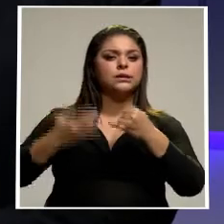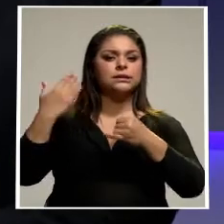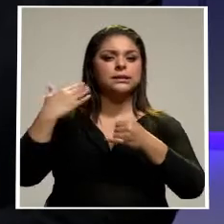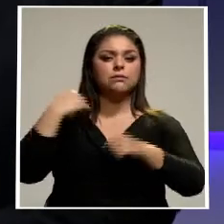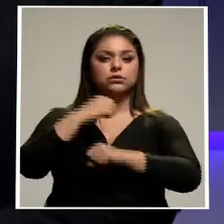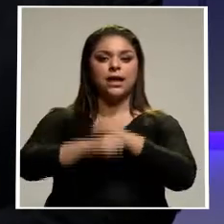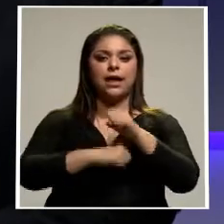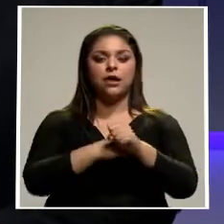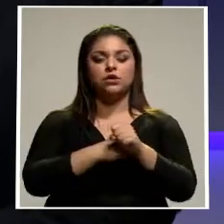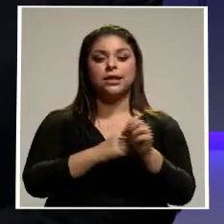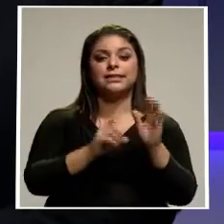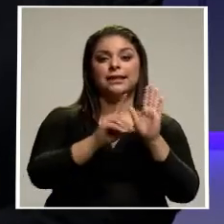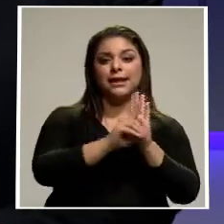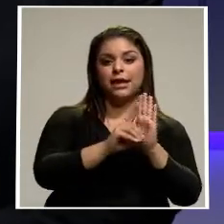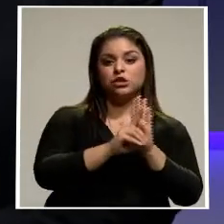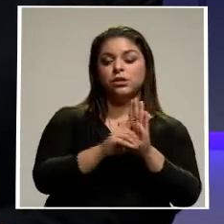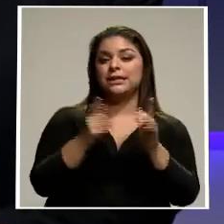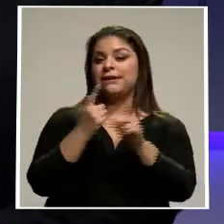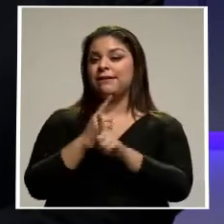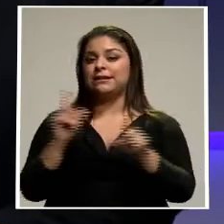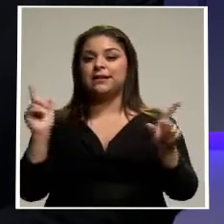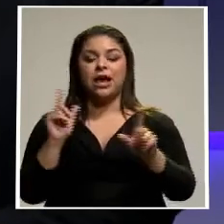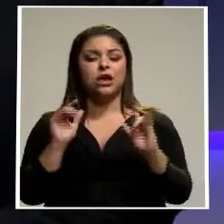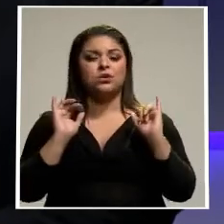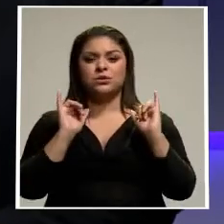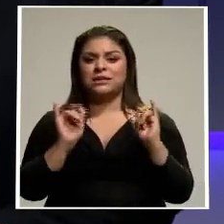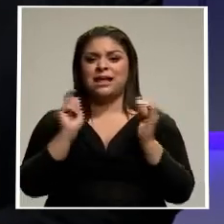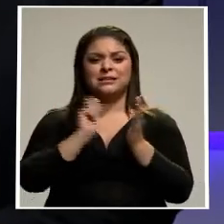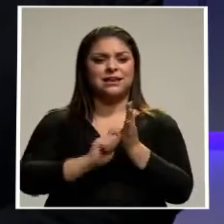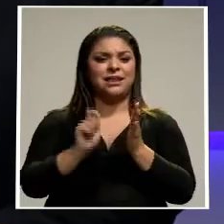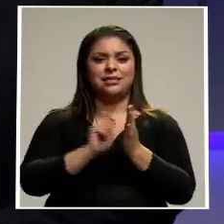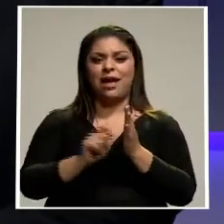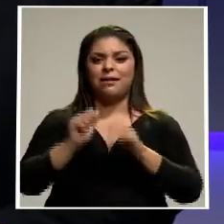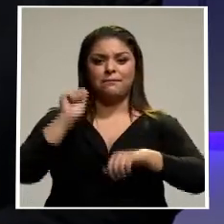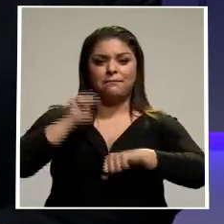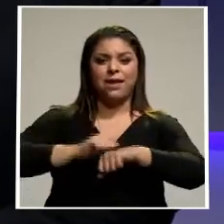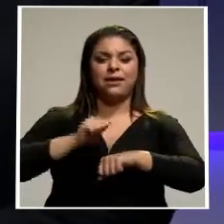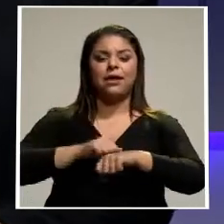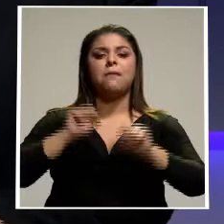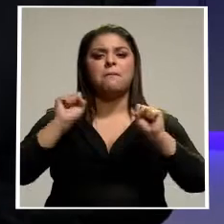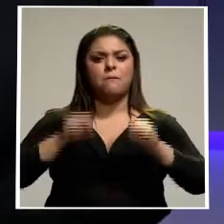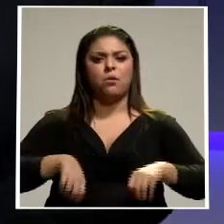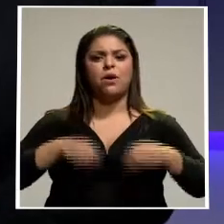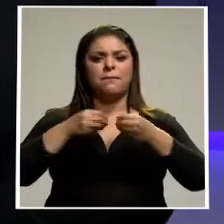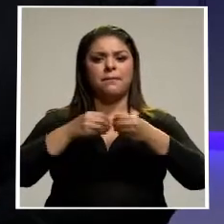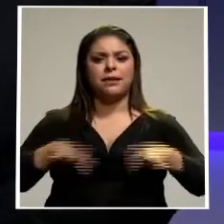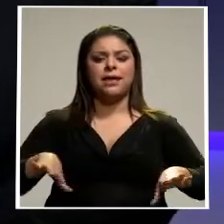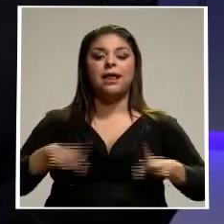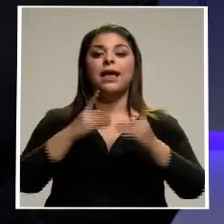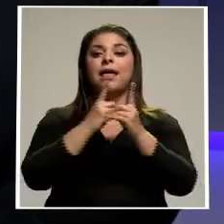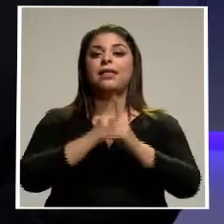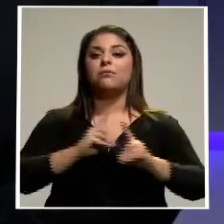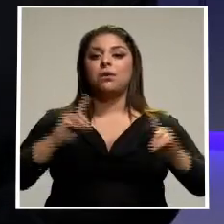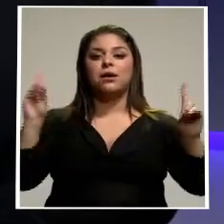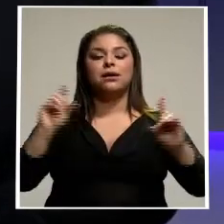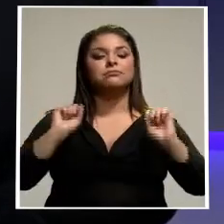la libertad no está escrita en piedra. Se puede perder la democracia, se puede perder